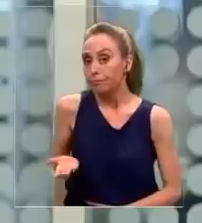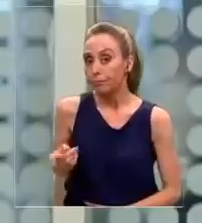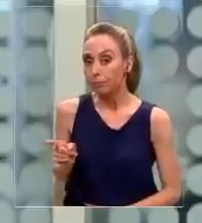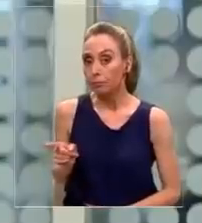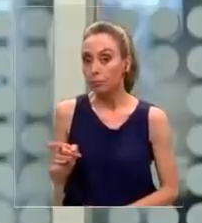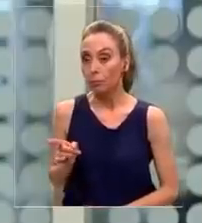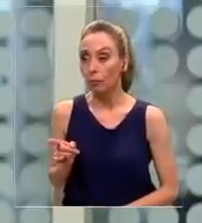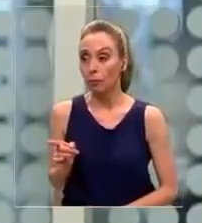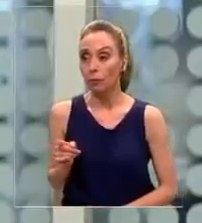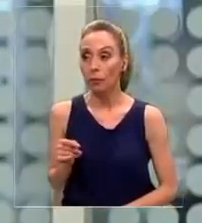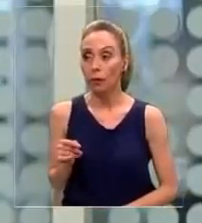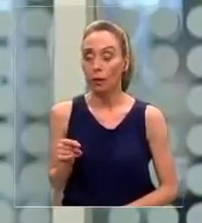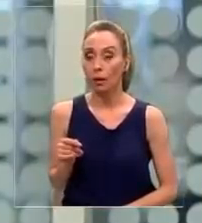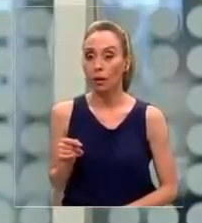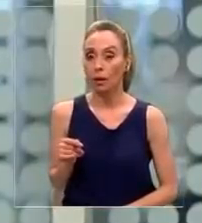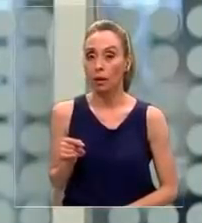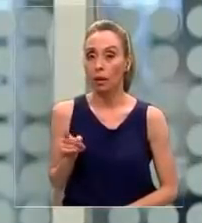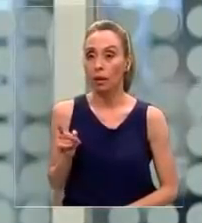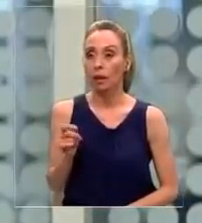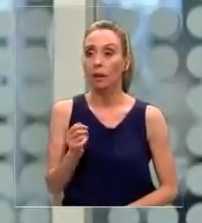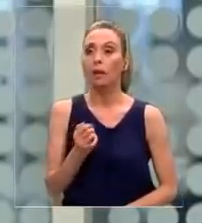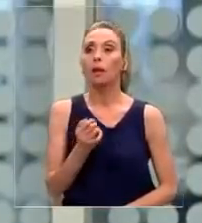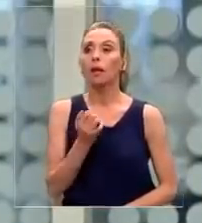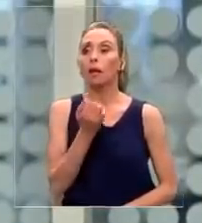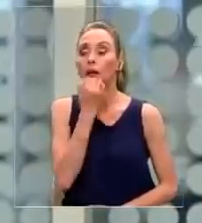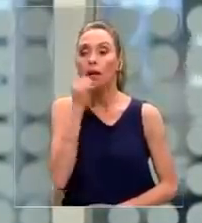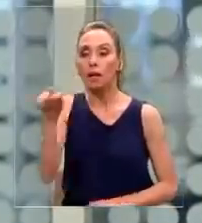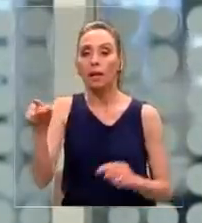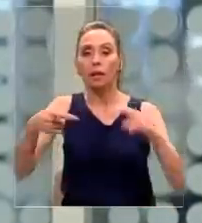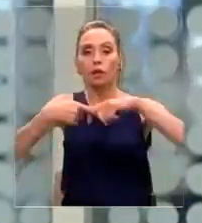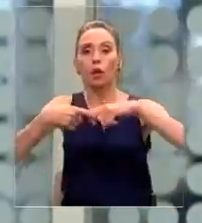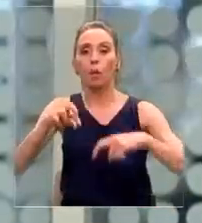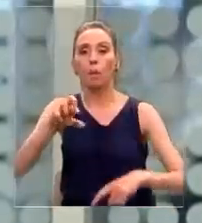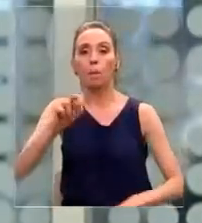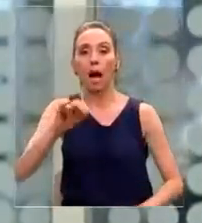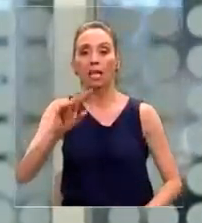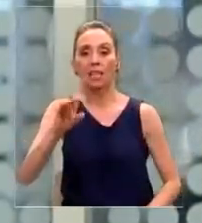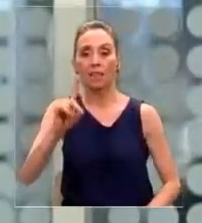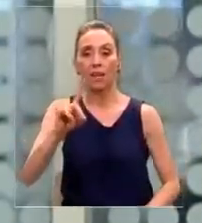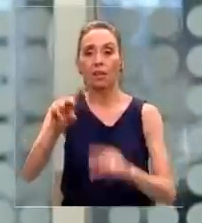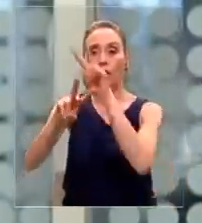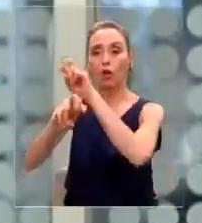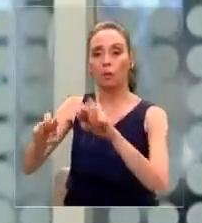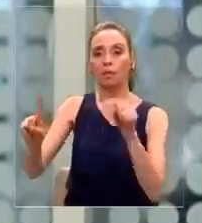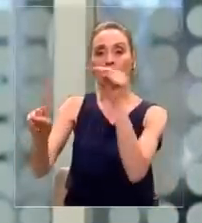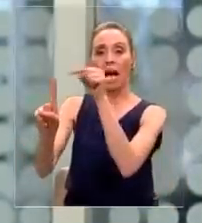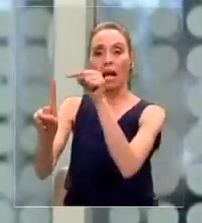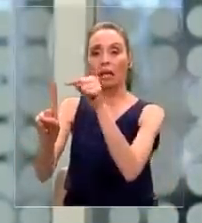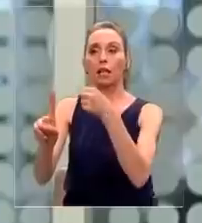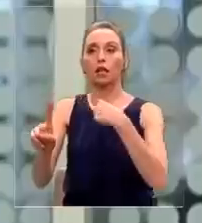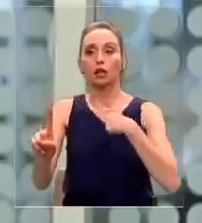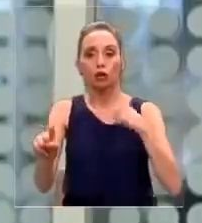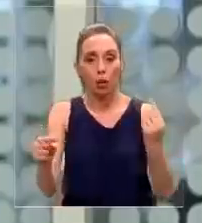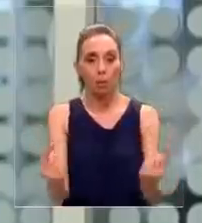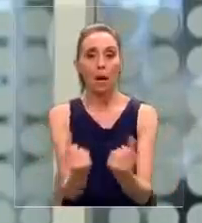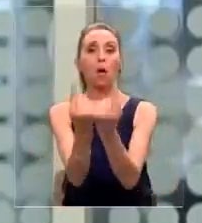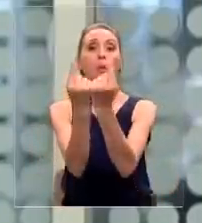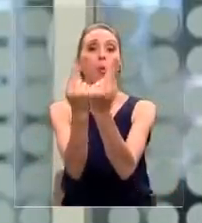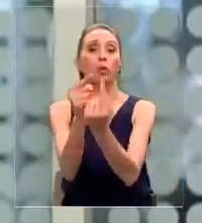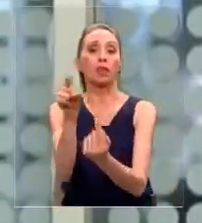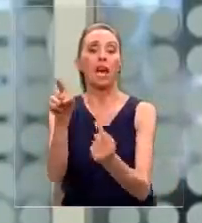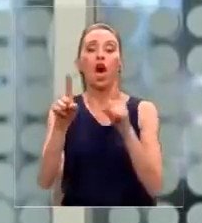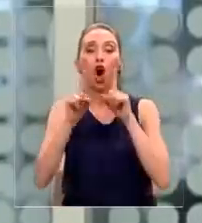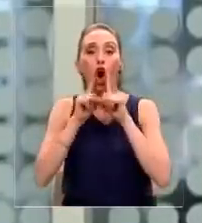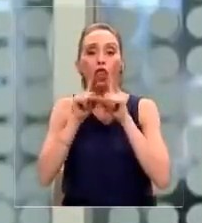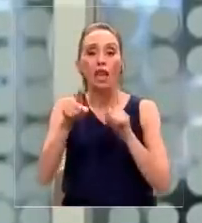sale es una reunión con Paribet, en la cual estaban investigando a Paribet, y yo por juntarme con Paribet en el Hotel